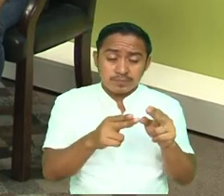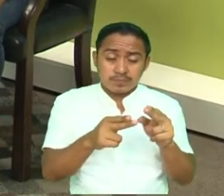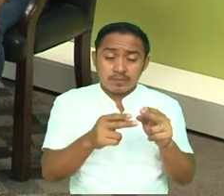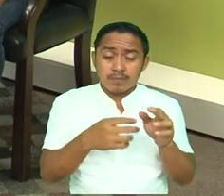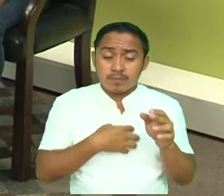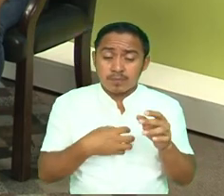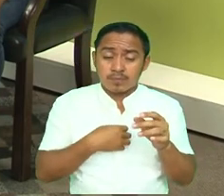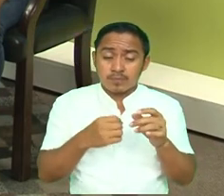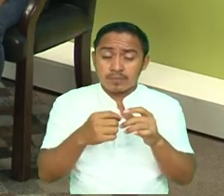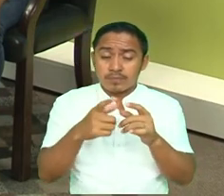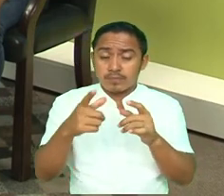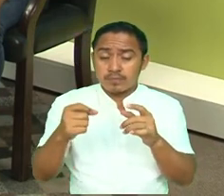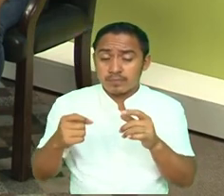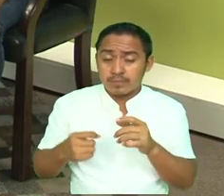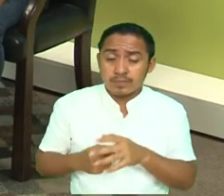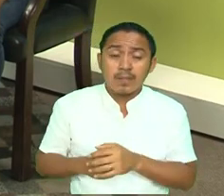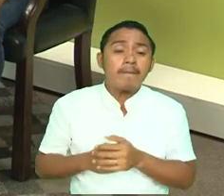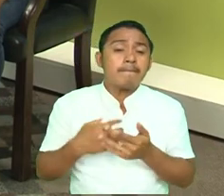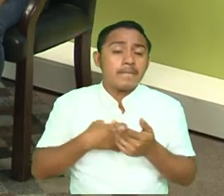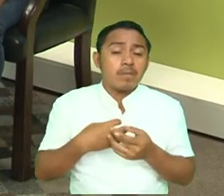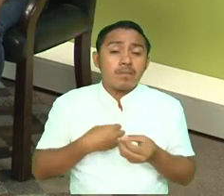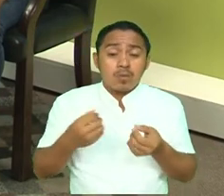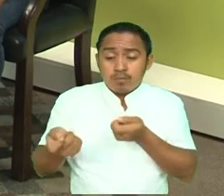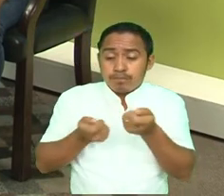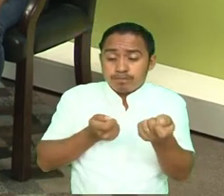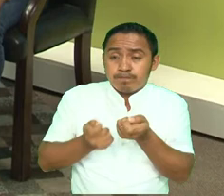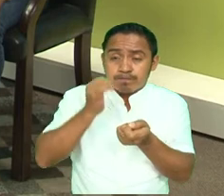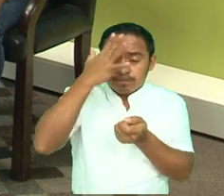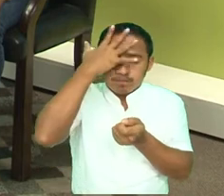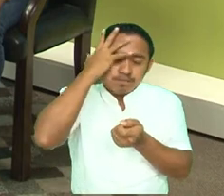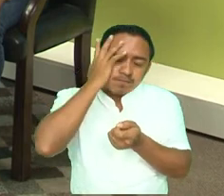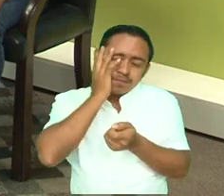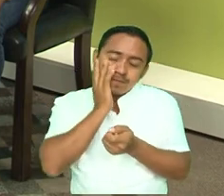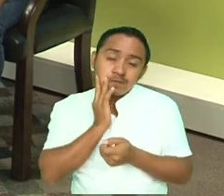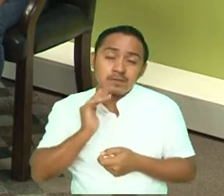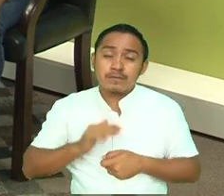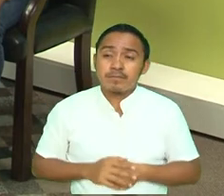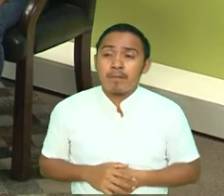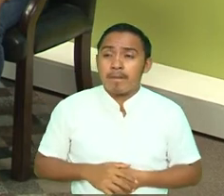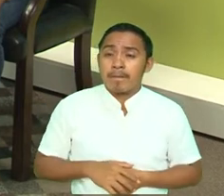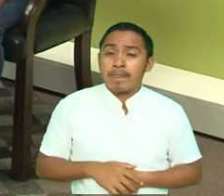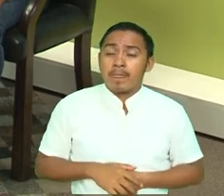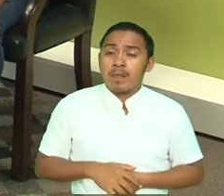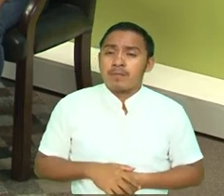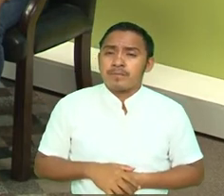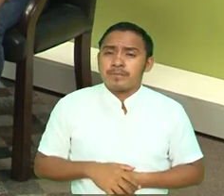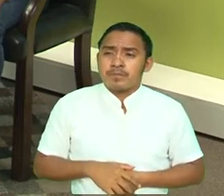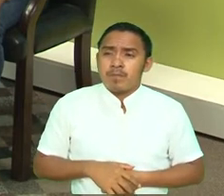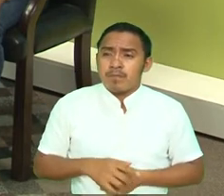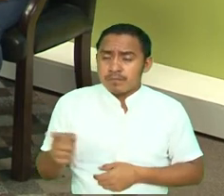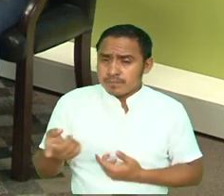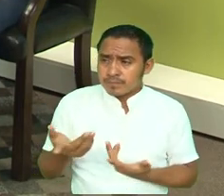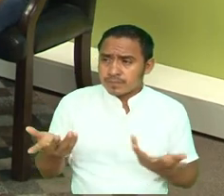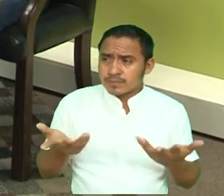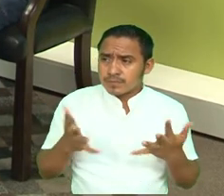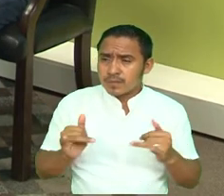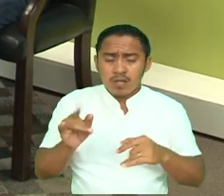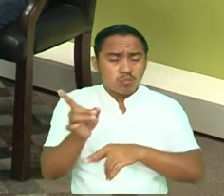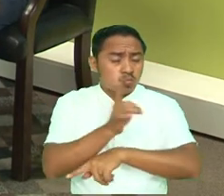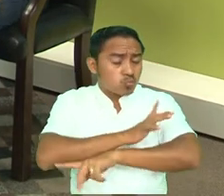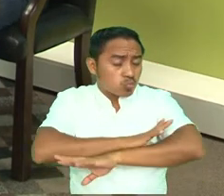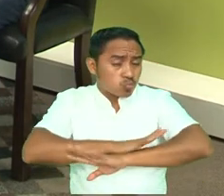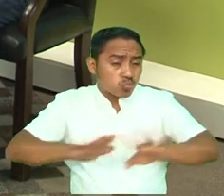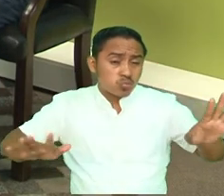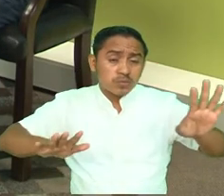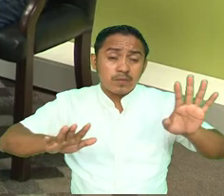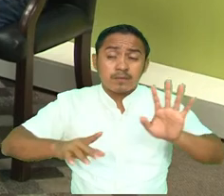columna que controlan la sudoración. Así es. Ese es ya como también una última etapa. Esa es la última